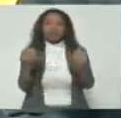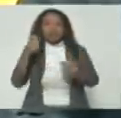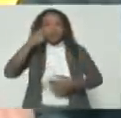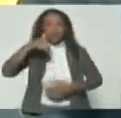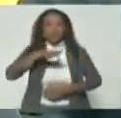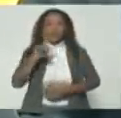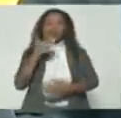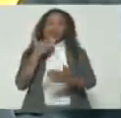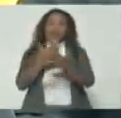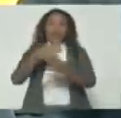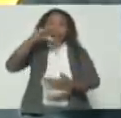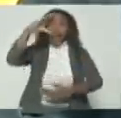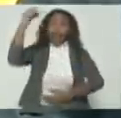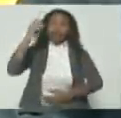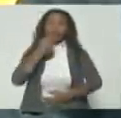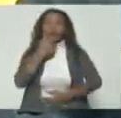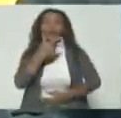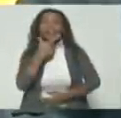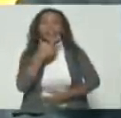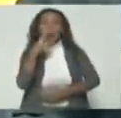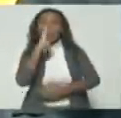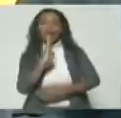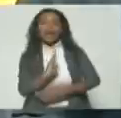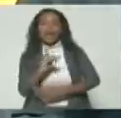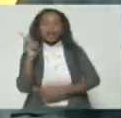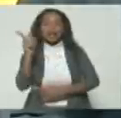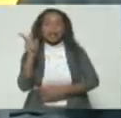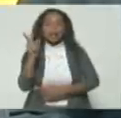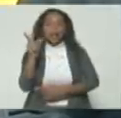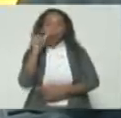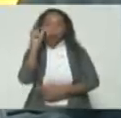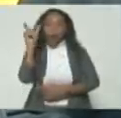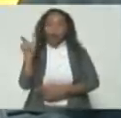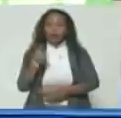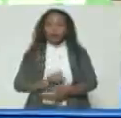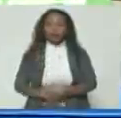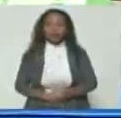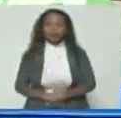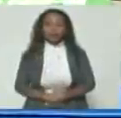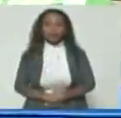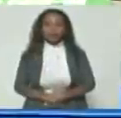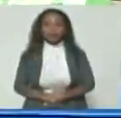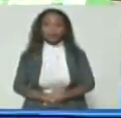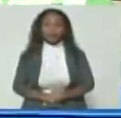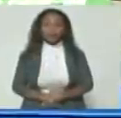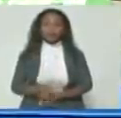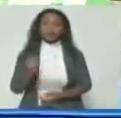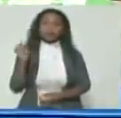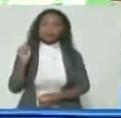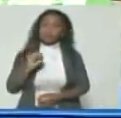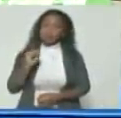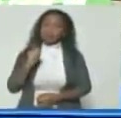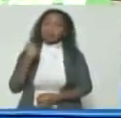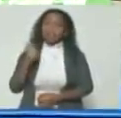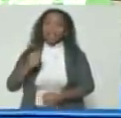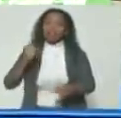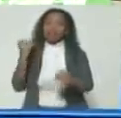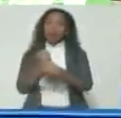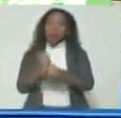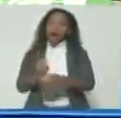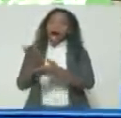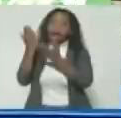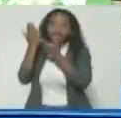a Dios, Linda Barinas, de la autoría de Eladio Tarife. Correcto, bueno, están en trabajo, así debe